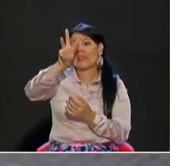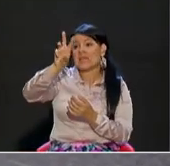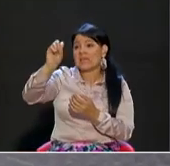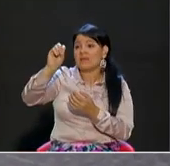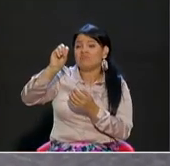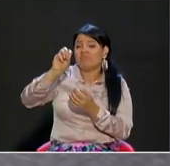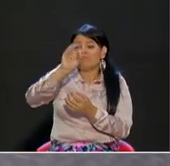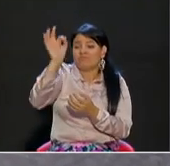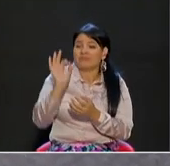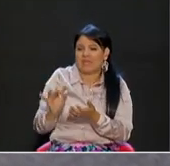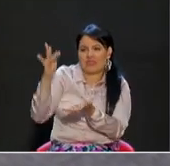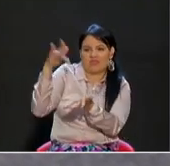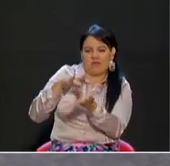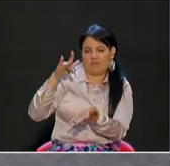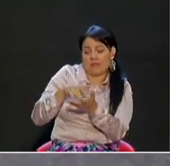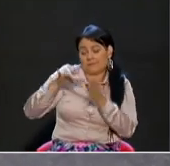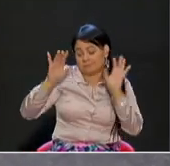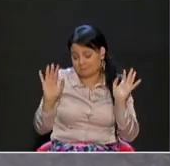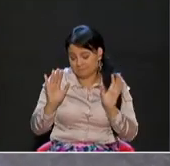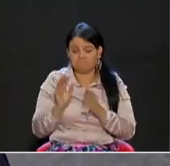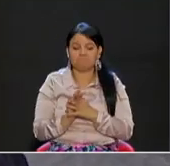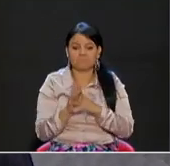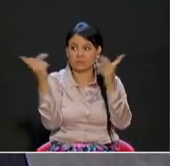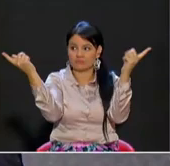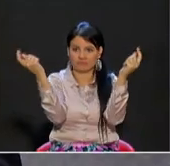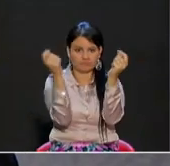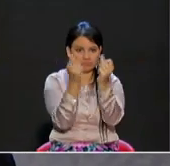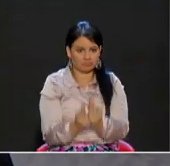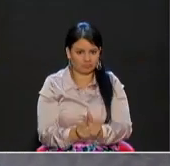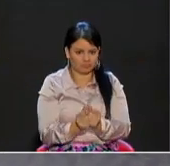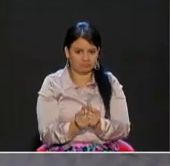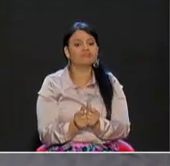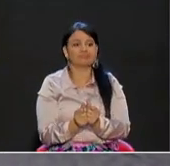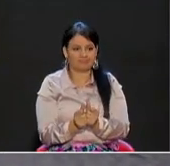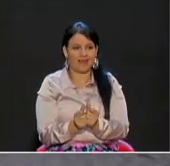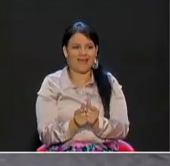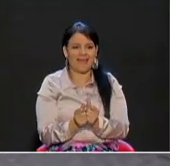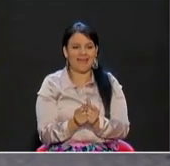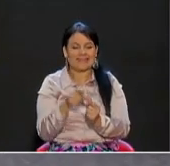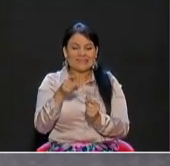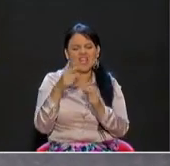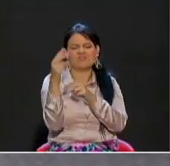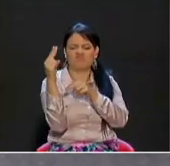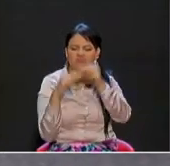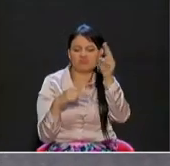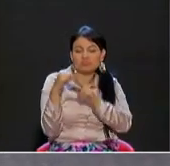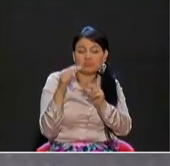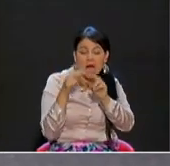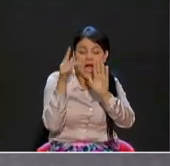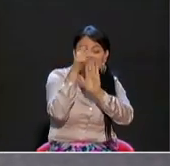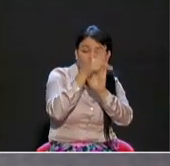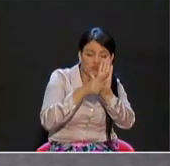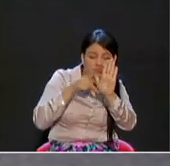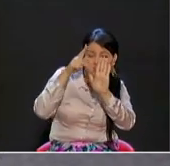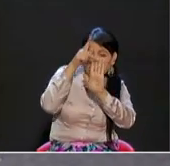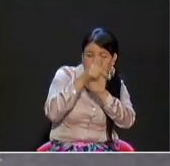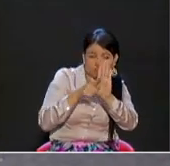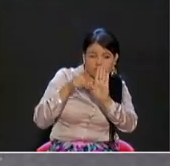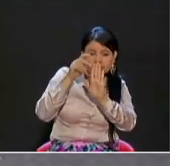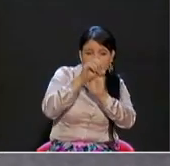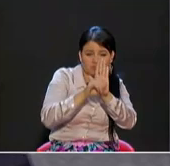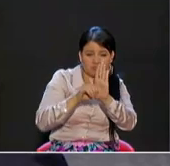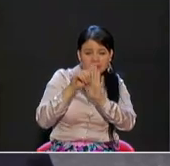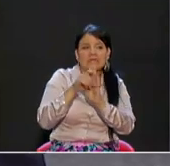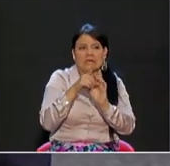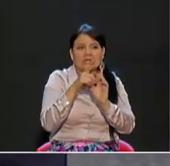vamos a encontrar así su cierre financiero y vamos a posibilitar que esta gran obra sea la posibilidad hacia el futuro de